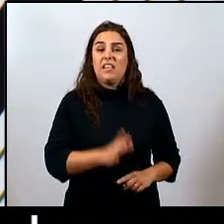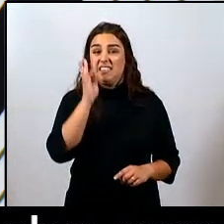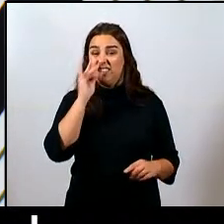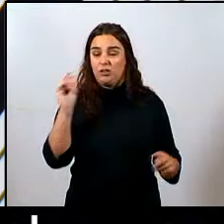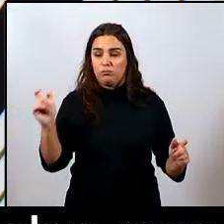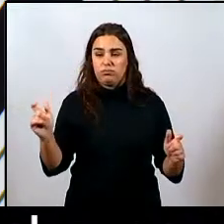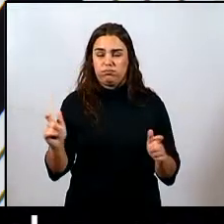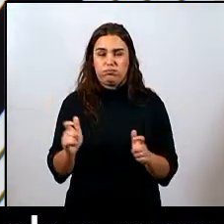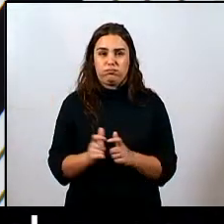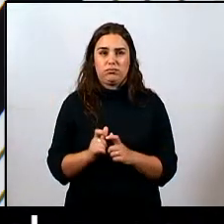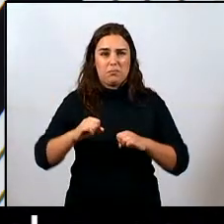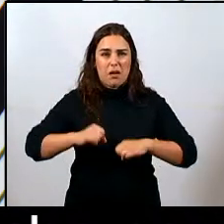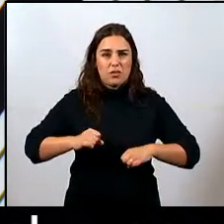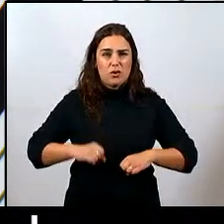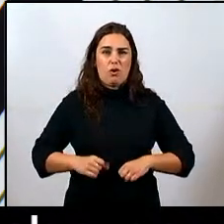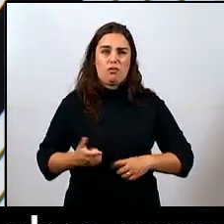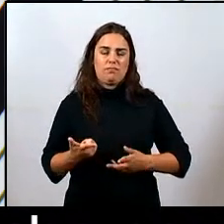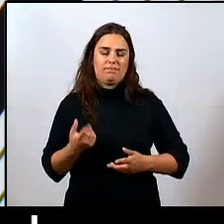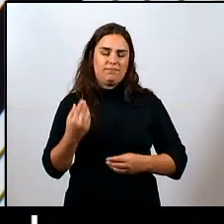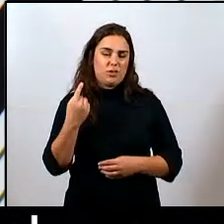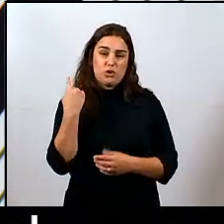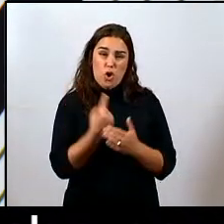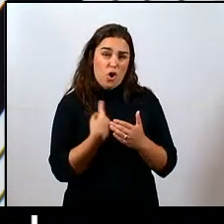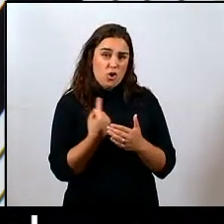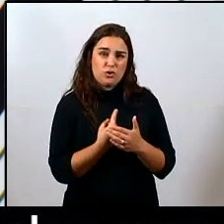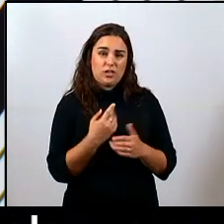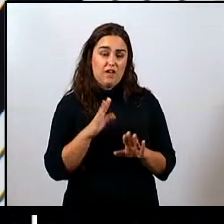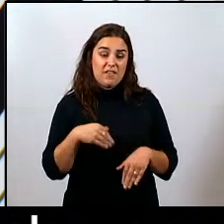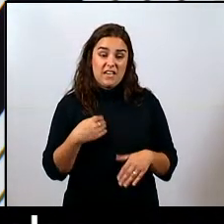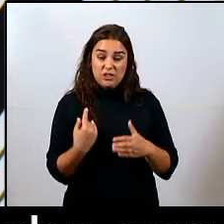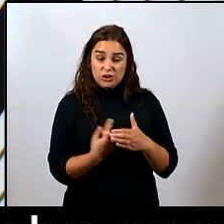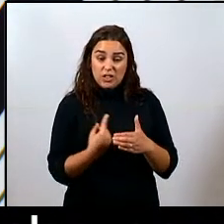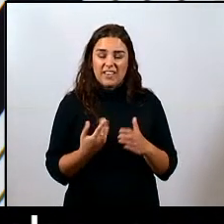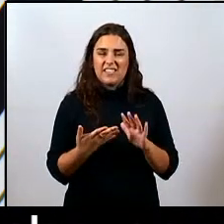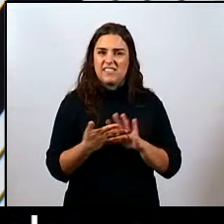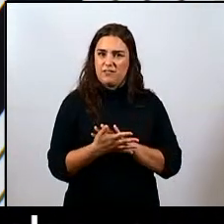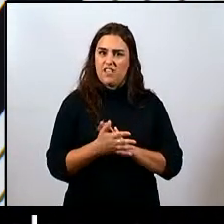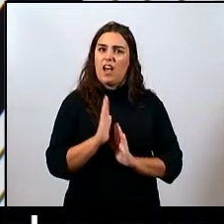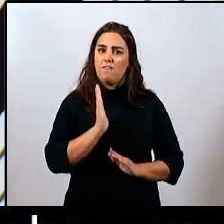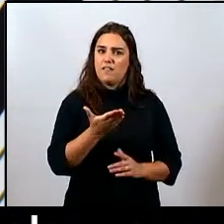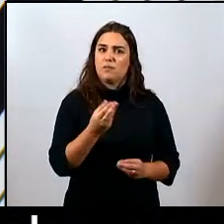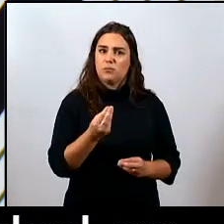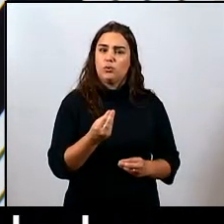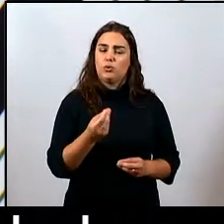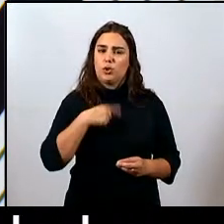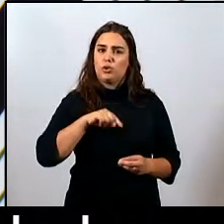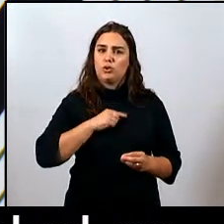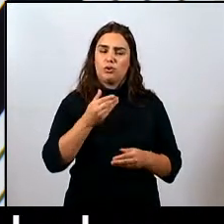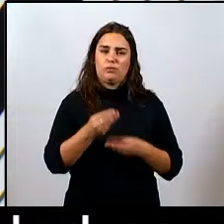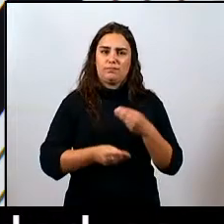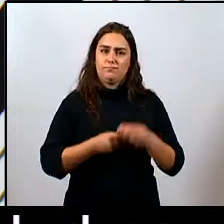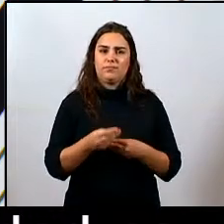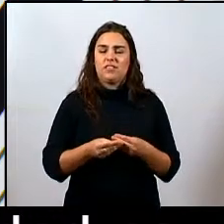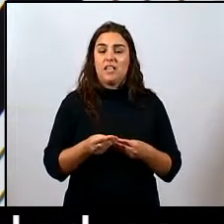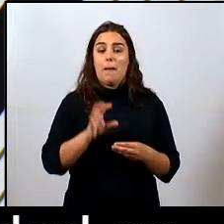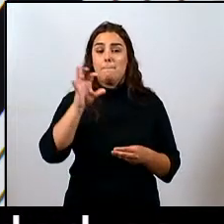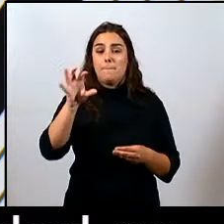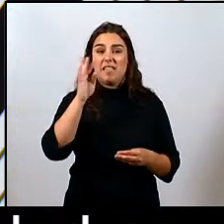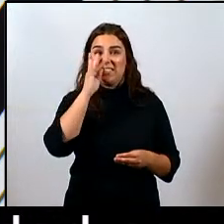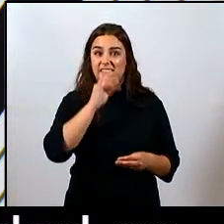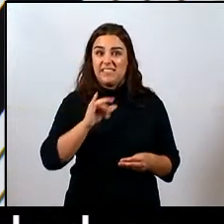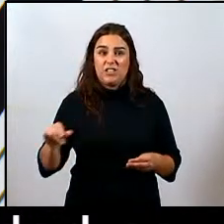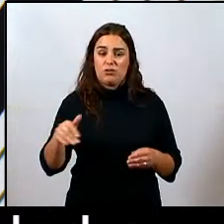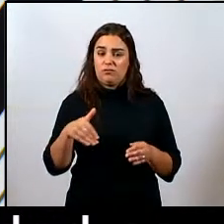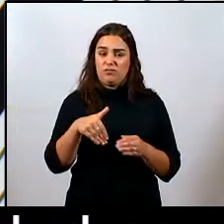estamos cada vez más envejecidos, más solos. La soledad es una gran pandemia que tenemos que combatir y que además un país sin hijos, sin niños, sin